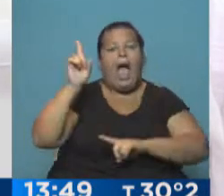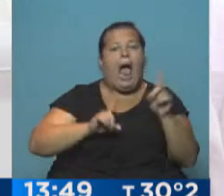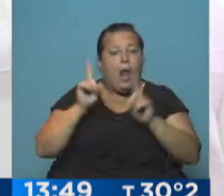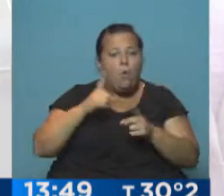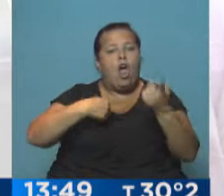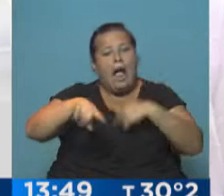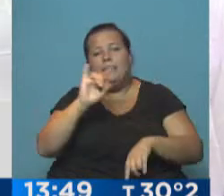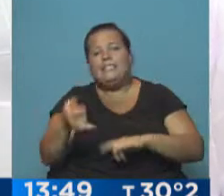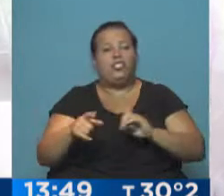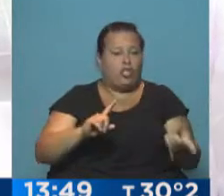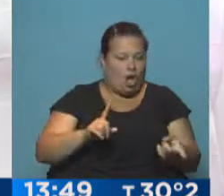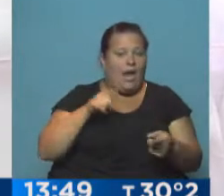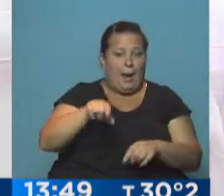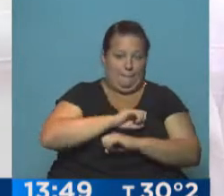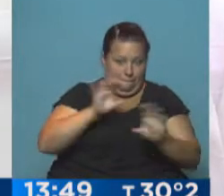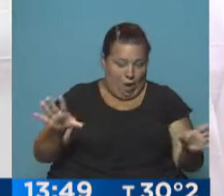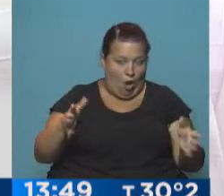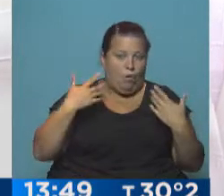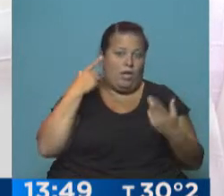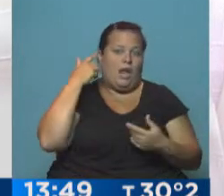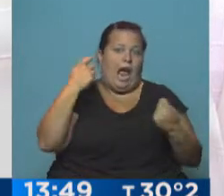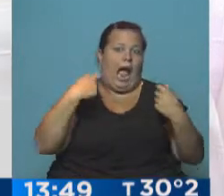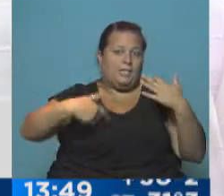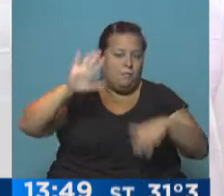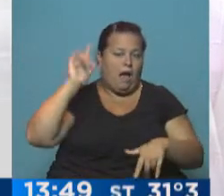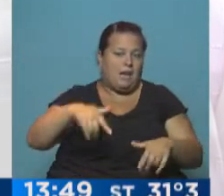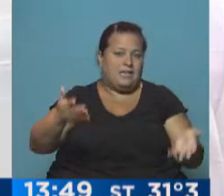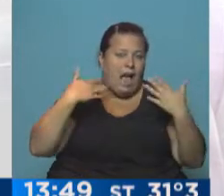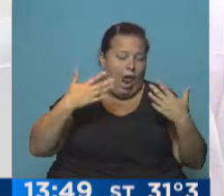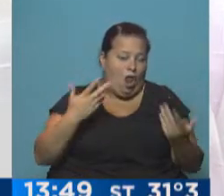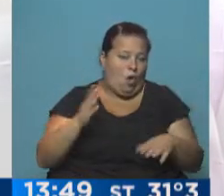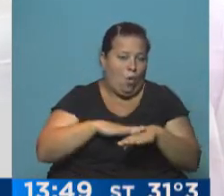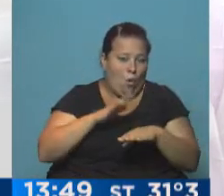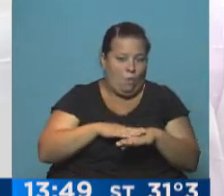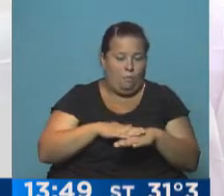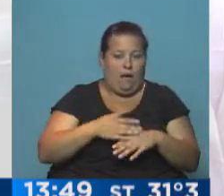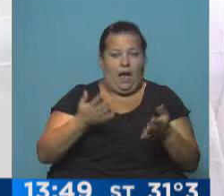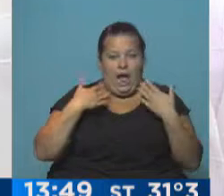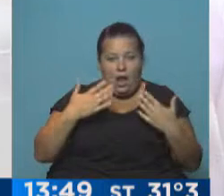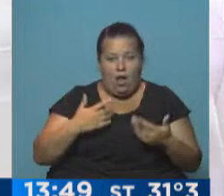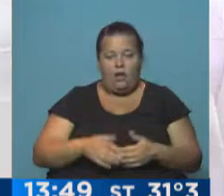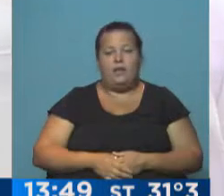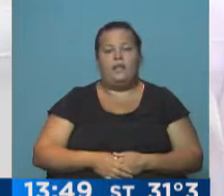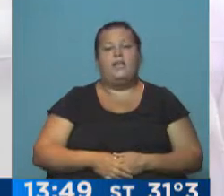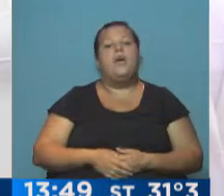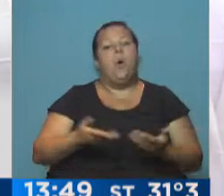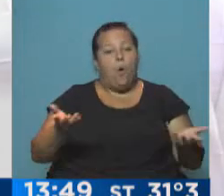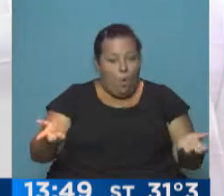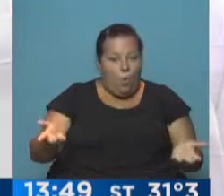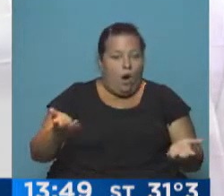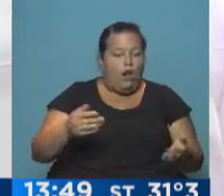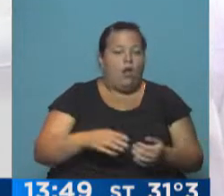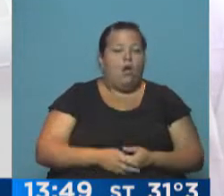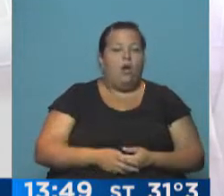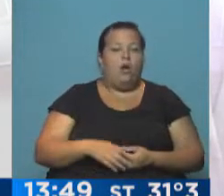casos se cambian, otros no. Y esto se agrava con la gran demanda en estos días, por el excesivo calor. Bueno,